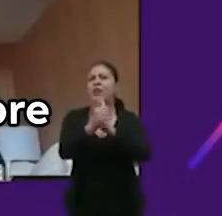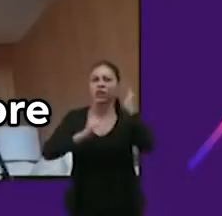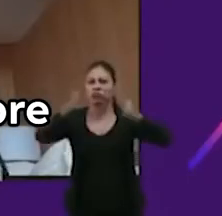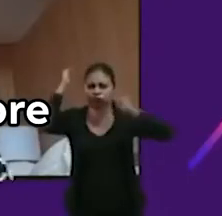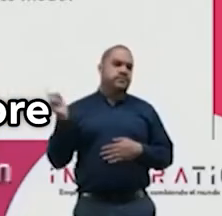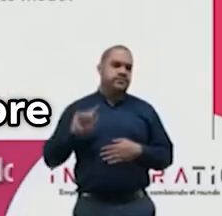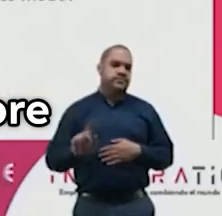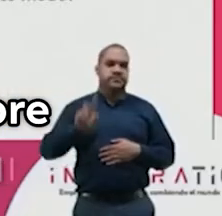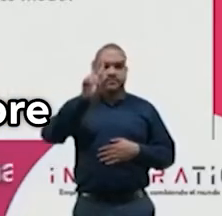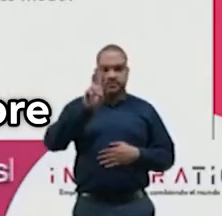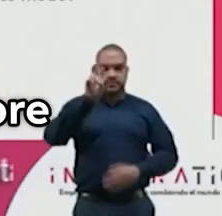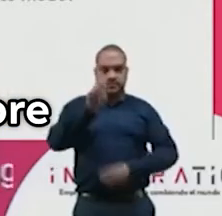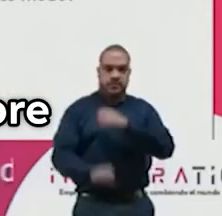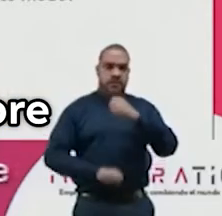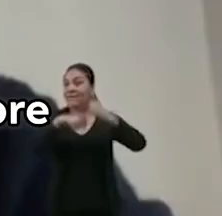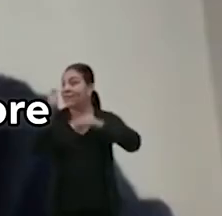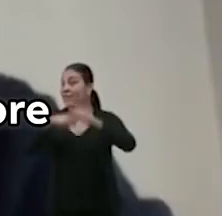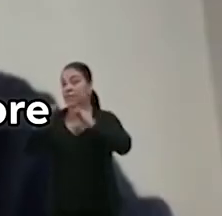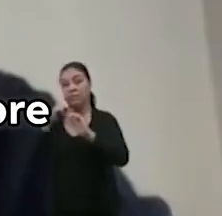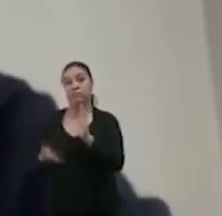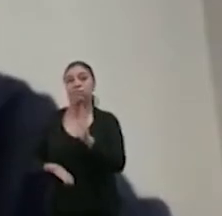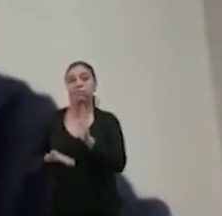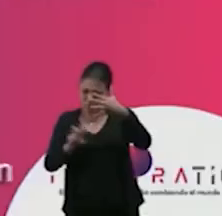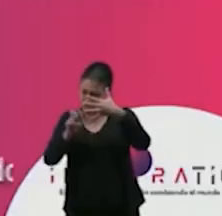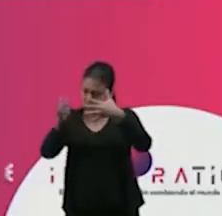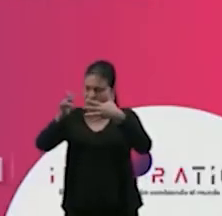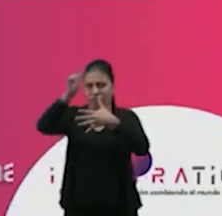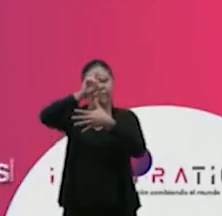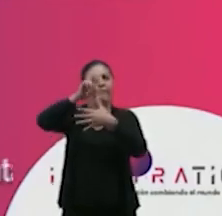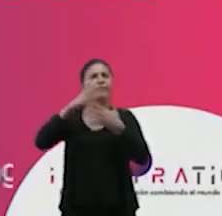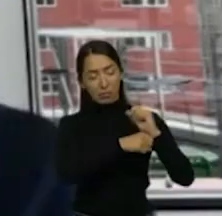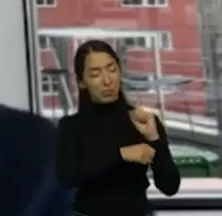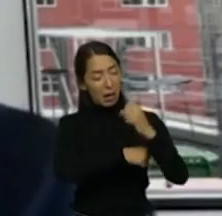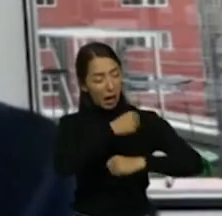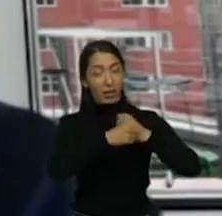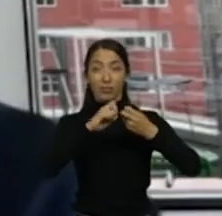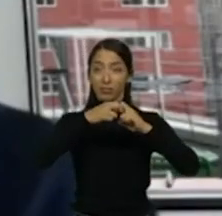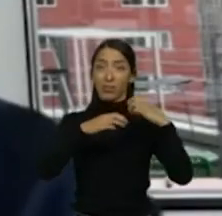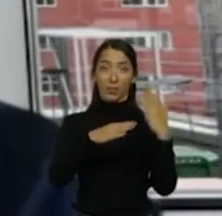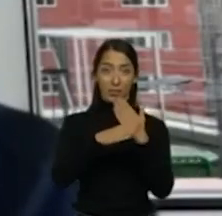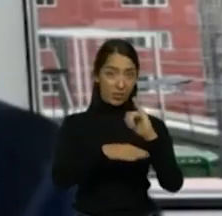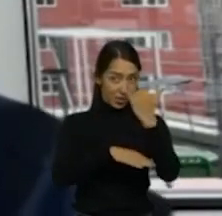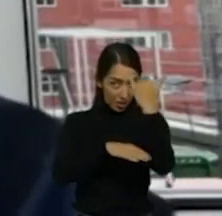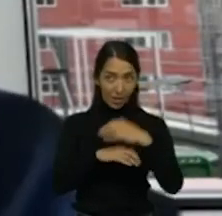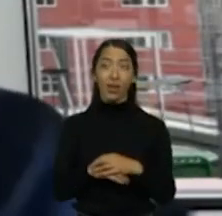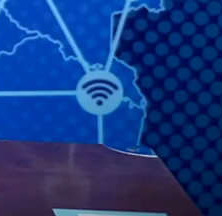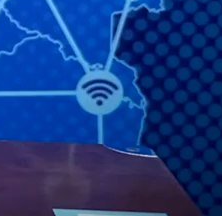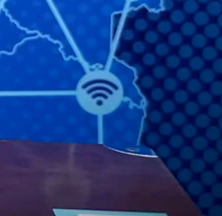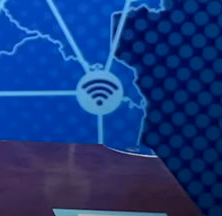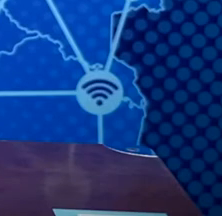fortalecernos, pero sobre todo para ayudarles a ustedes, a los que nos están viendo, a los emprendedores, a ser